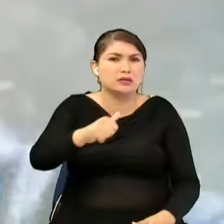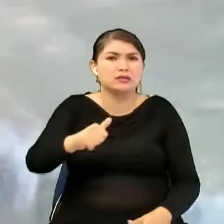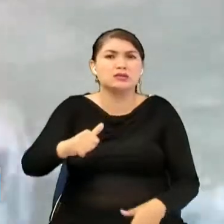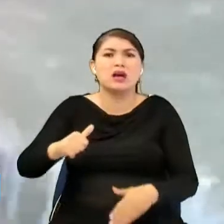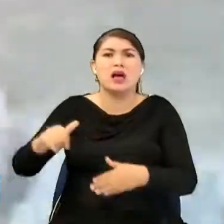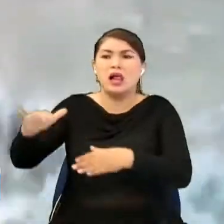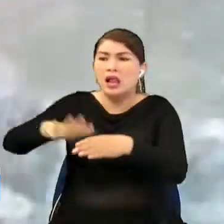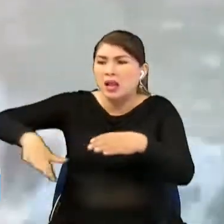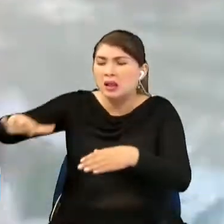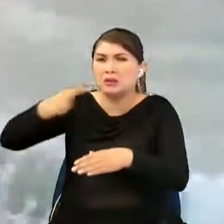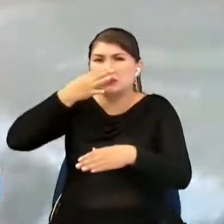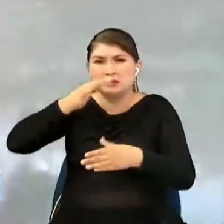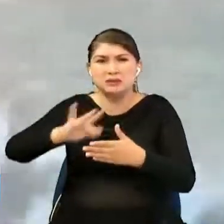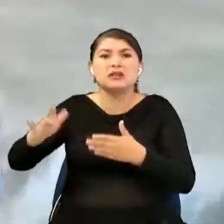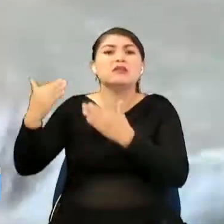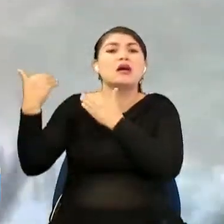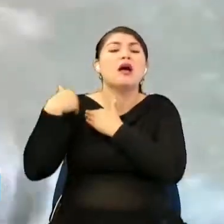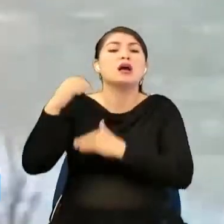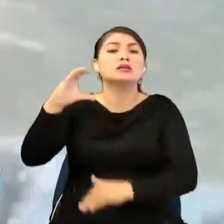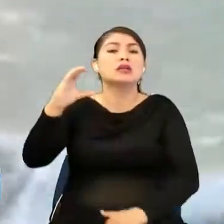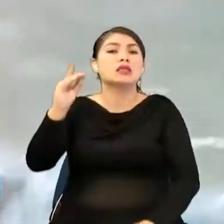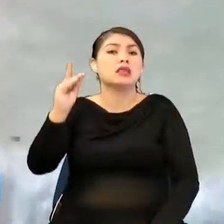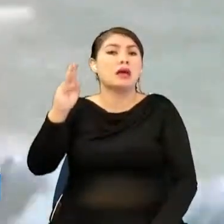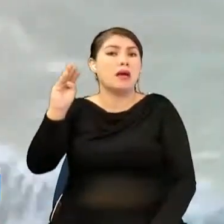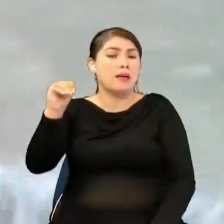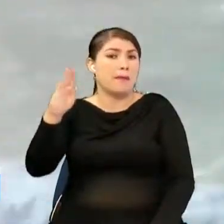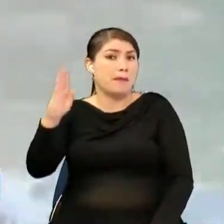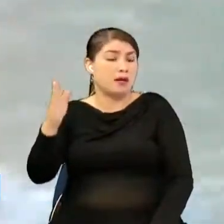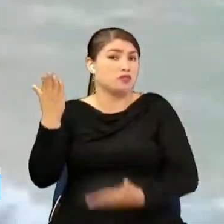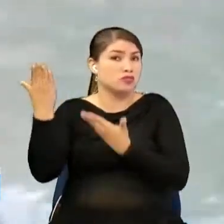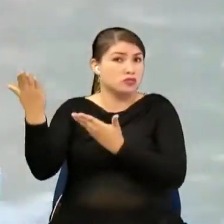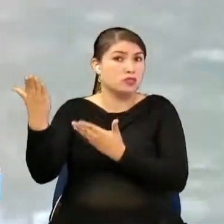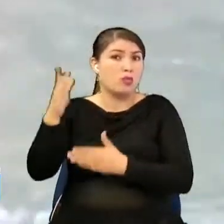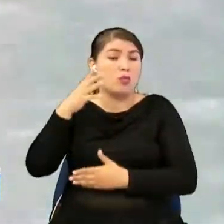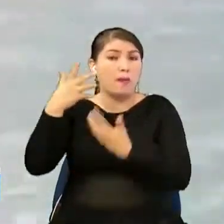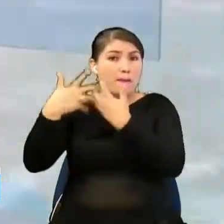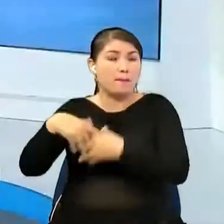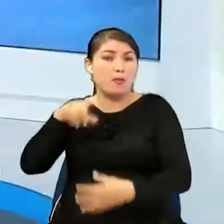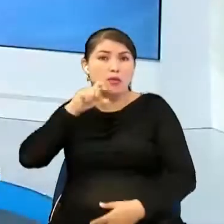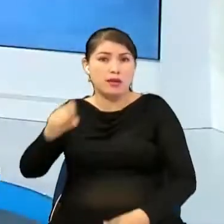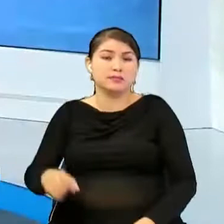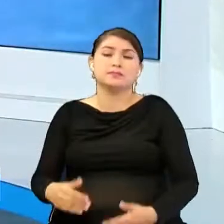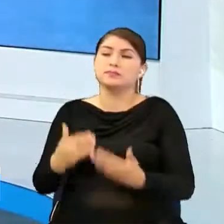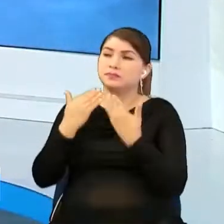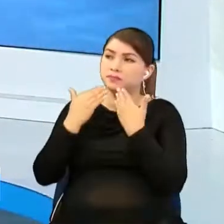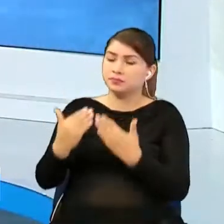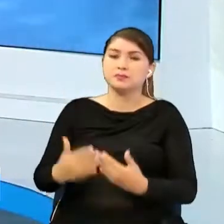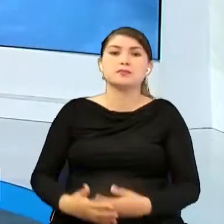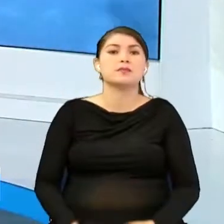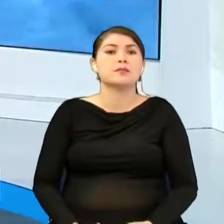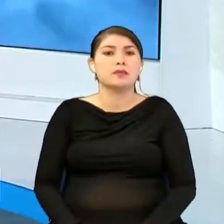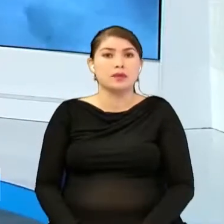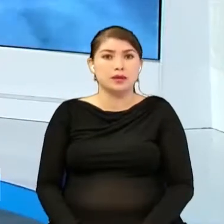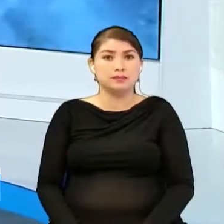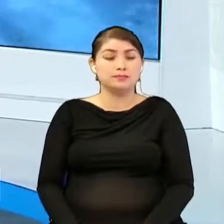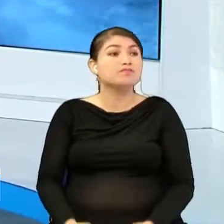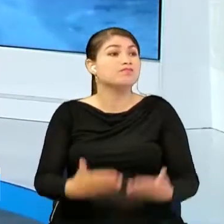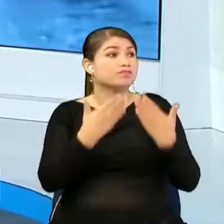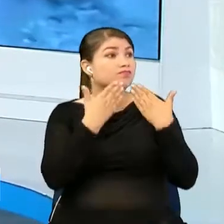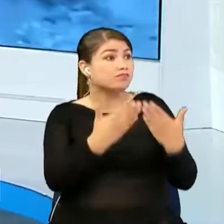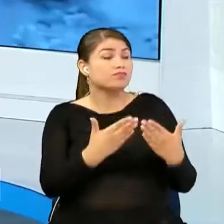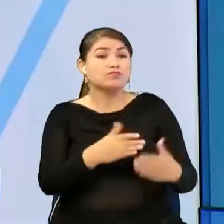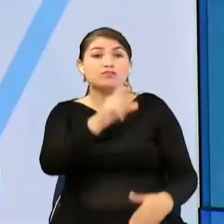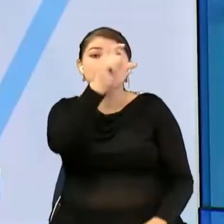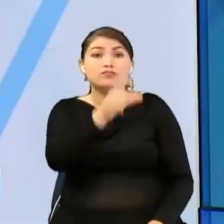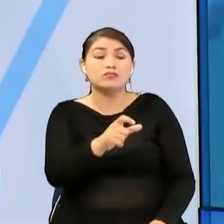tanques por cuenta del acueducto metropolitano de Bucaramanga. Muchas gracias. Bien, muchas gracias a